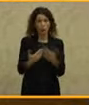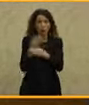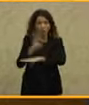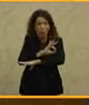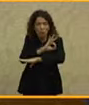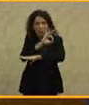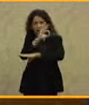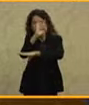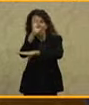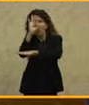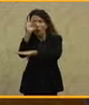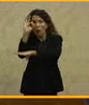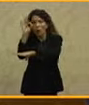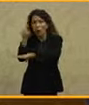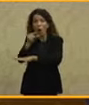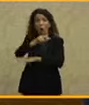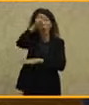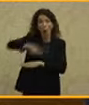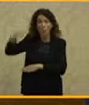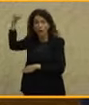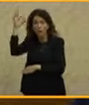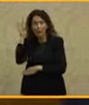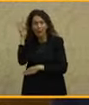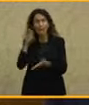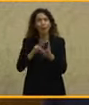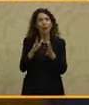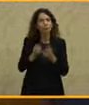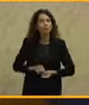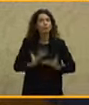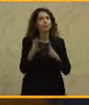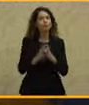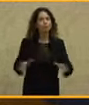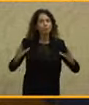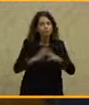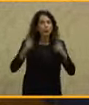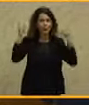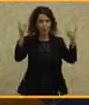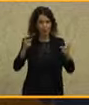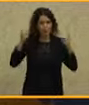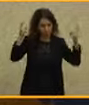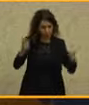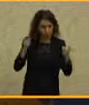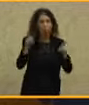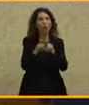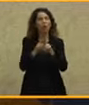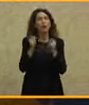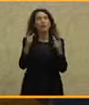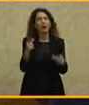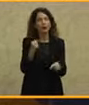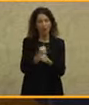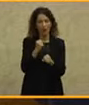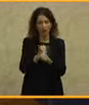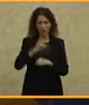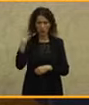al despuntar el sol, de los hombres y mujeres brotaba con entusiasmo el propósito de esfuerzo, entregándose a las tareas